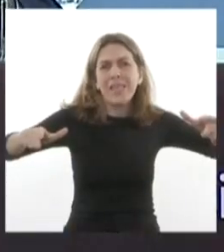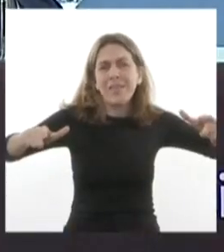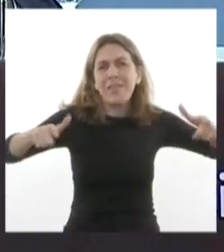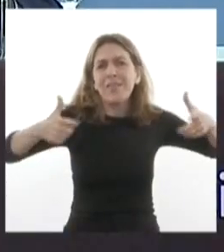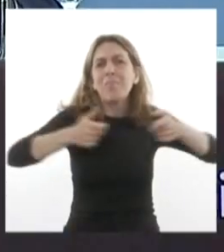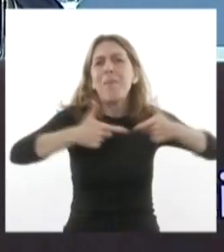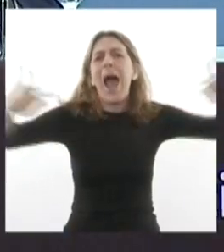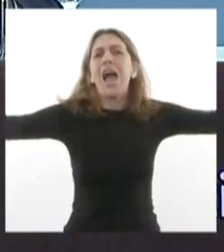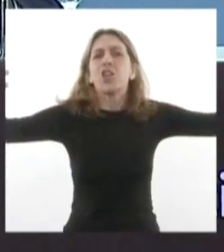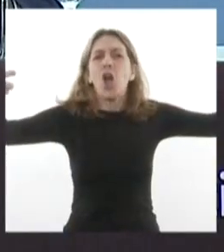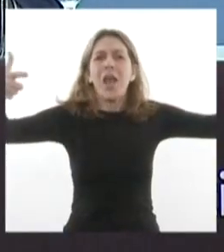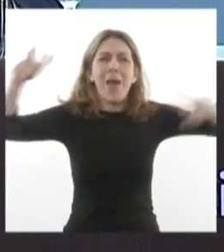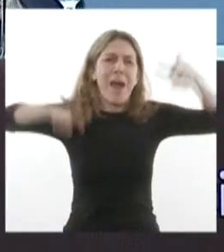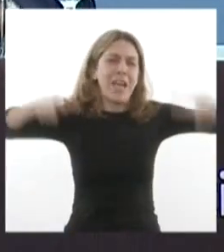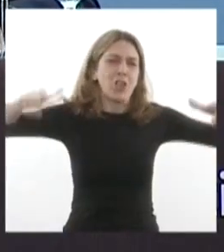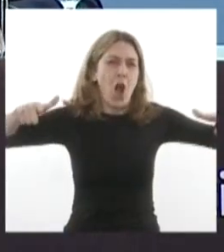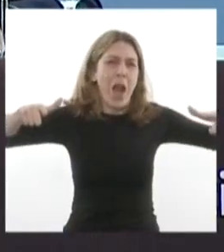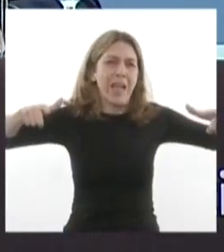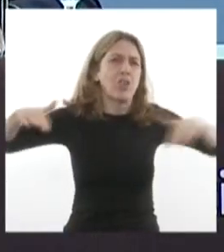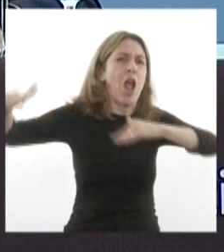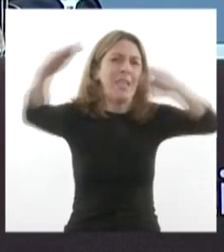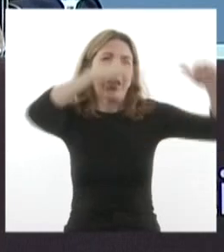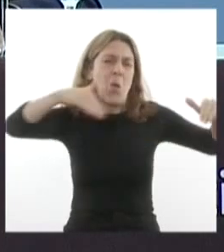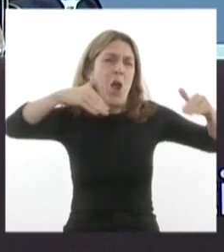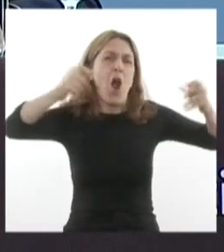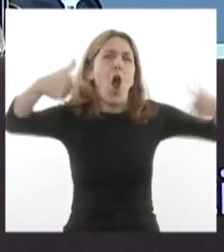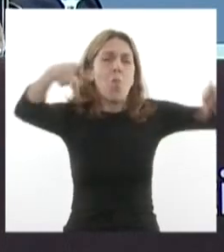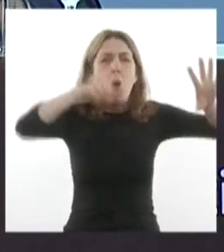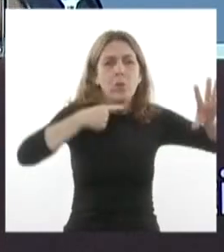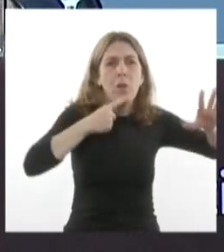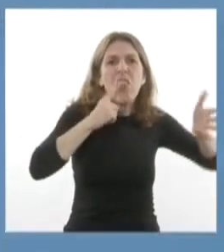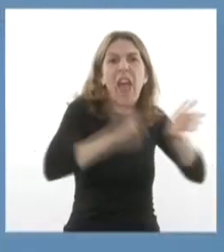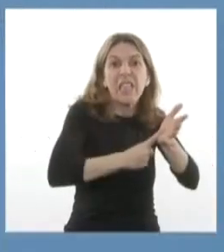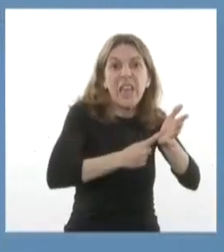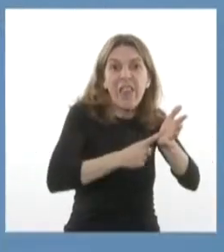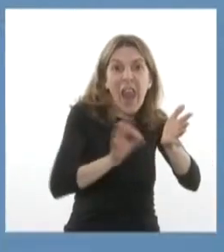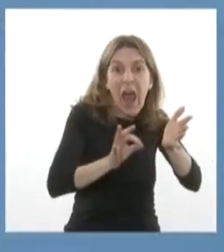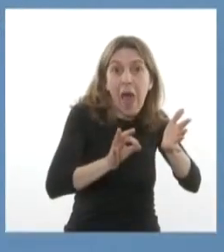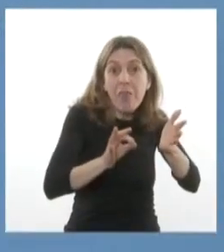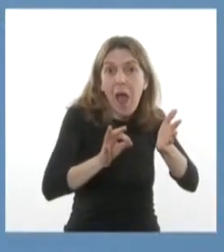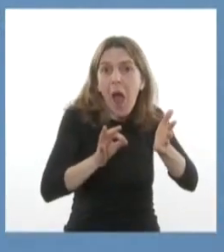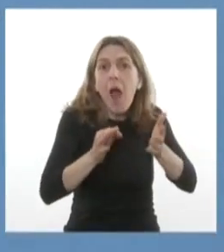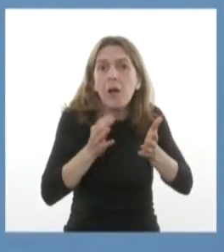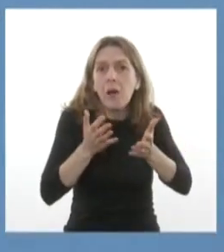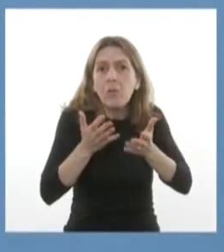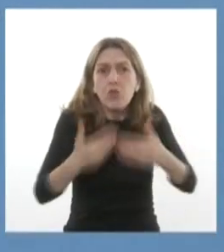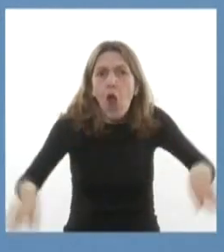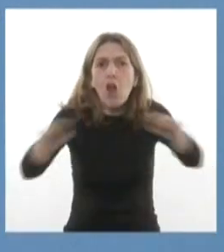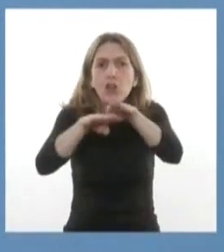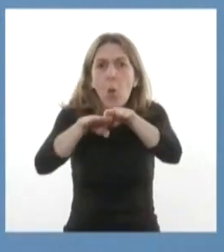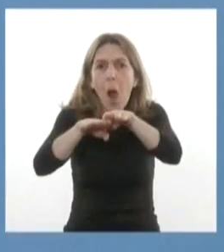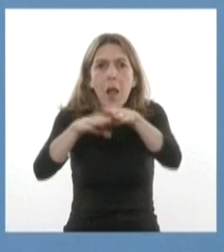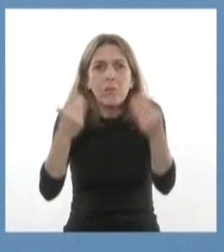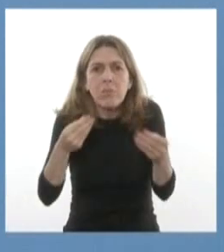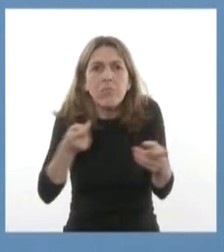de igualar a todos, es imposible igualar a todos. Porque precisamente los que son minorías no tienen la fuerza